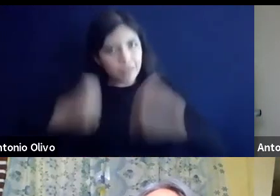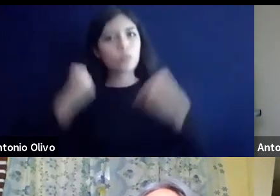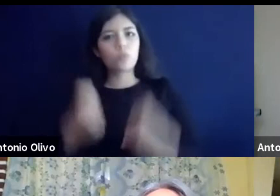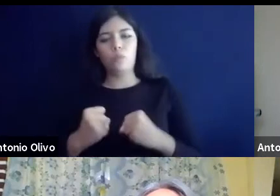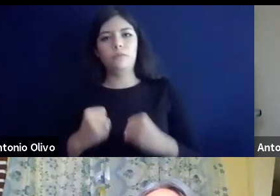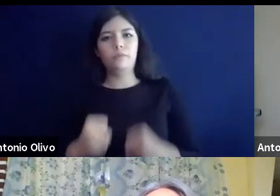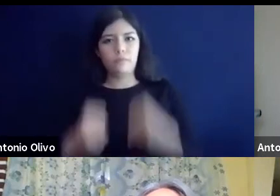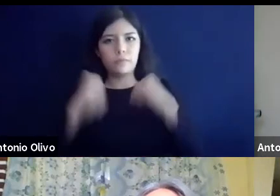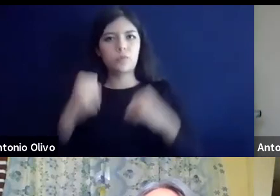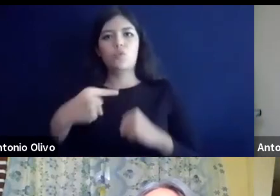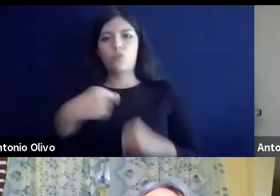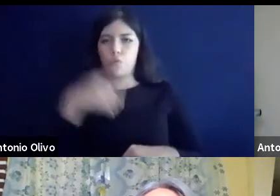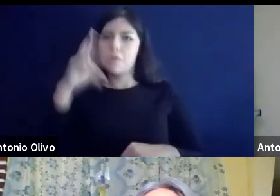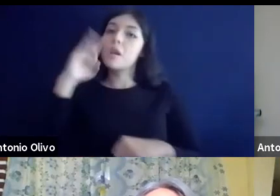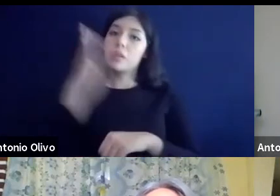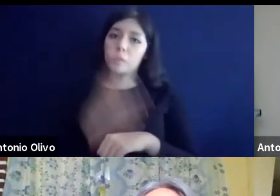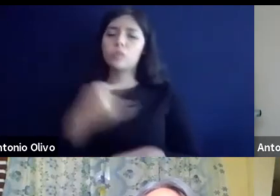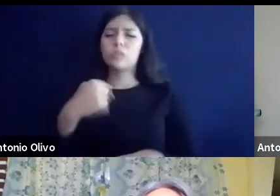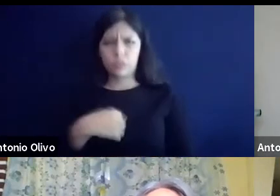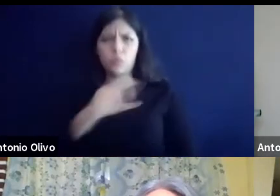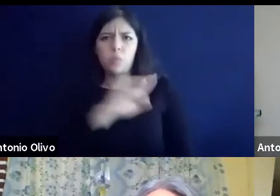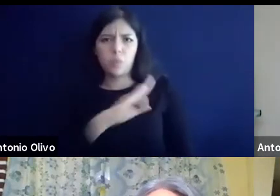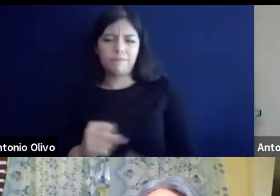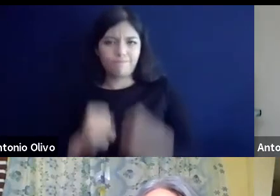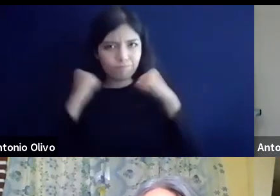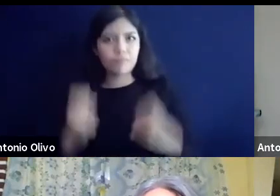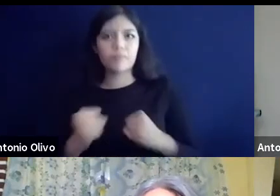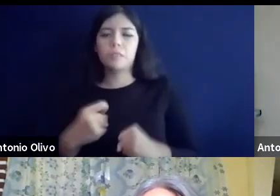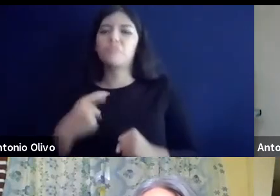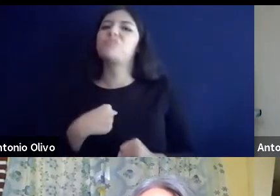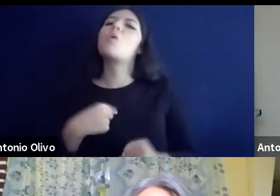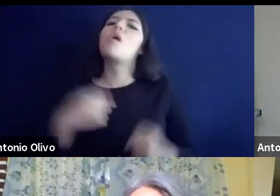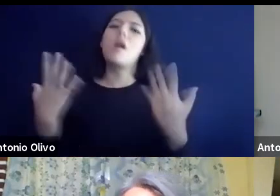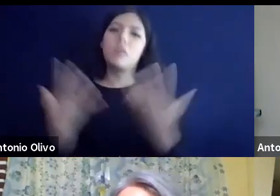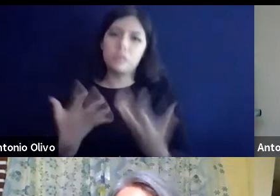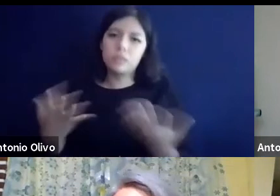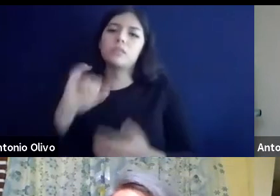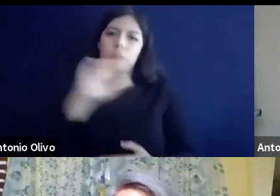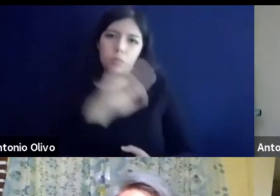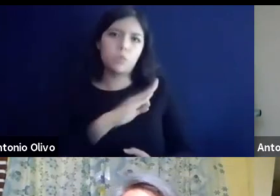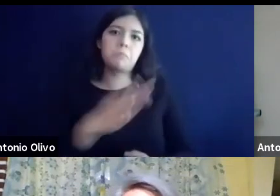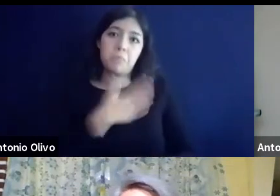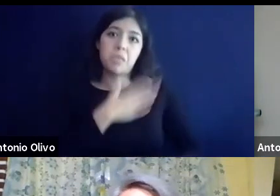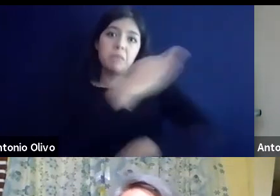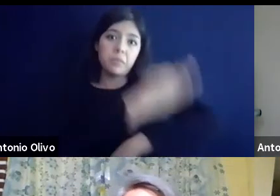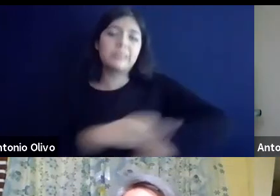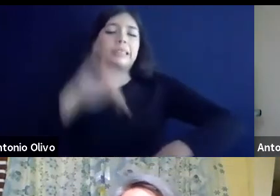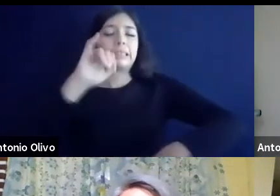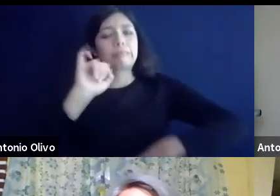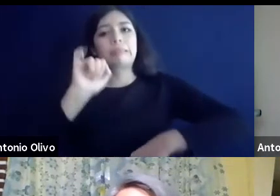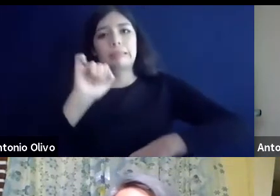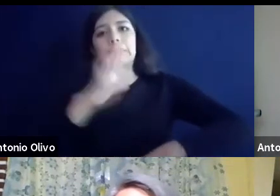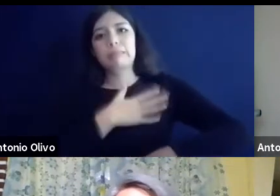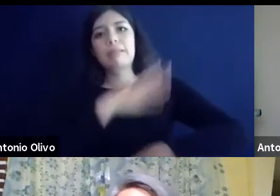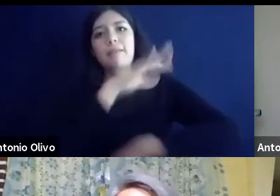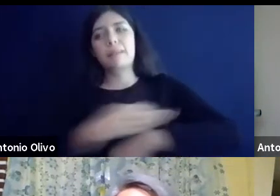responsabilidad, ¿no? Y yo tengo que hacer esto. Sí, sí influyó. En mi caso en específico,